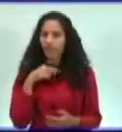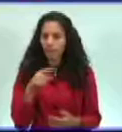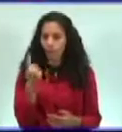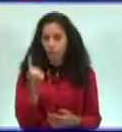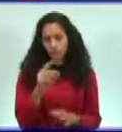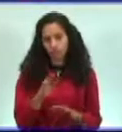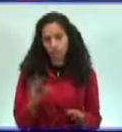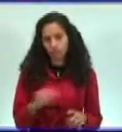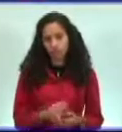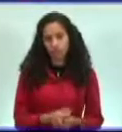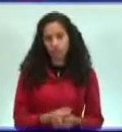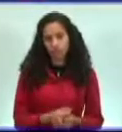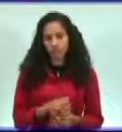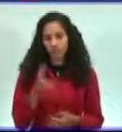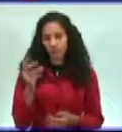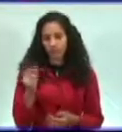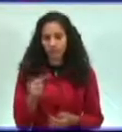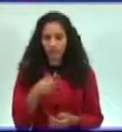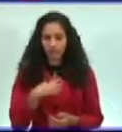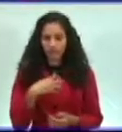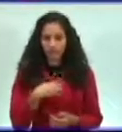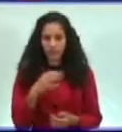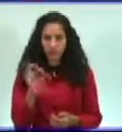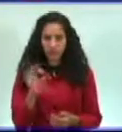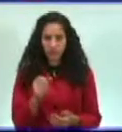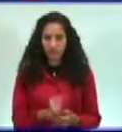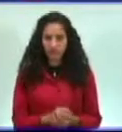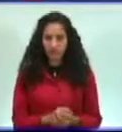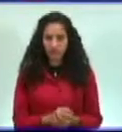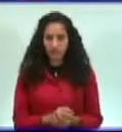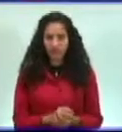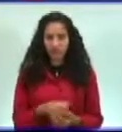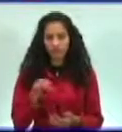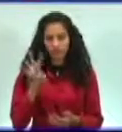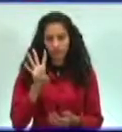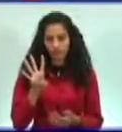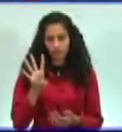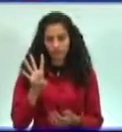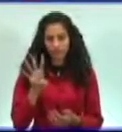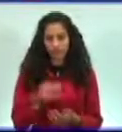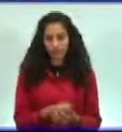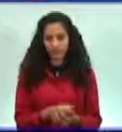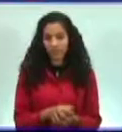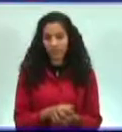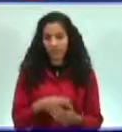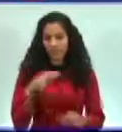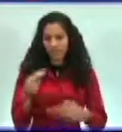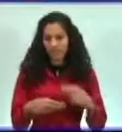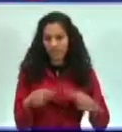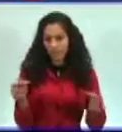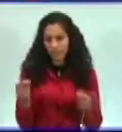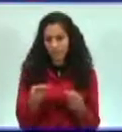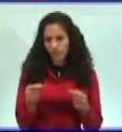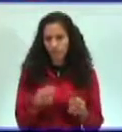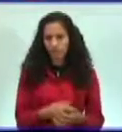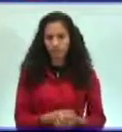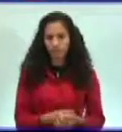1. ¿Cuántas me quedaron sin tachar? 4. ¿Qué igualdad se ha